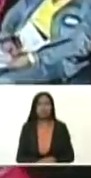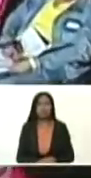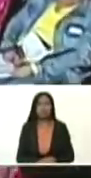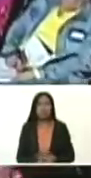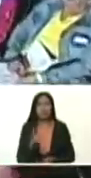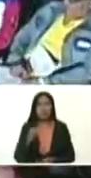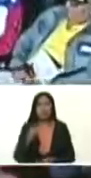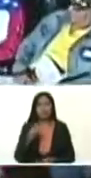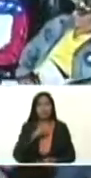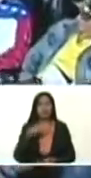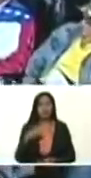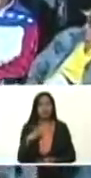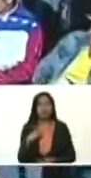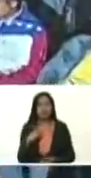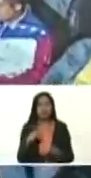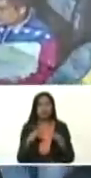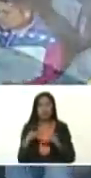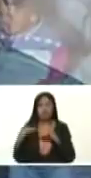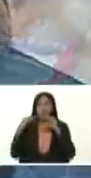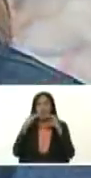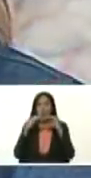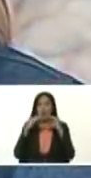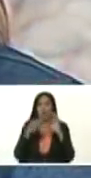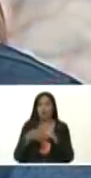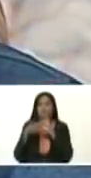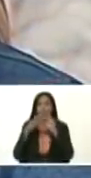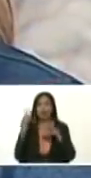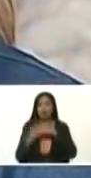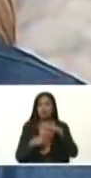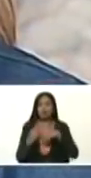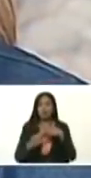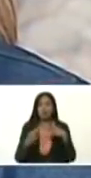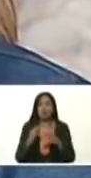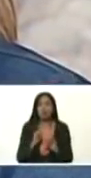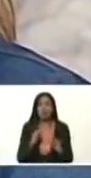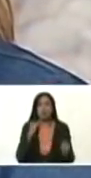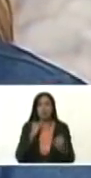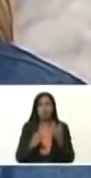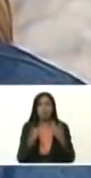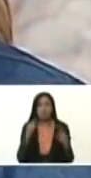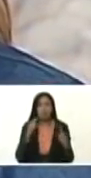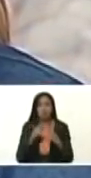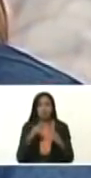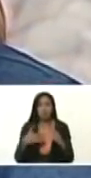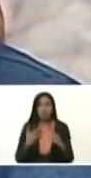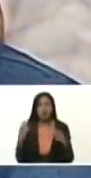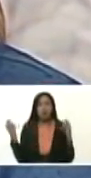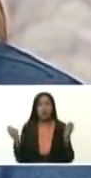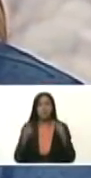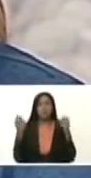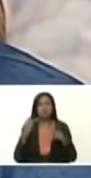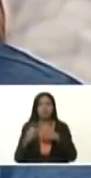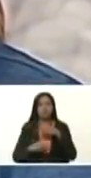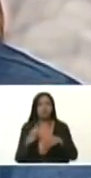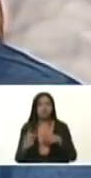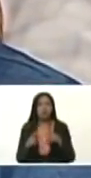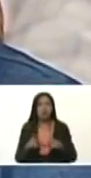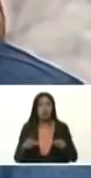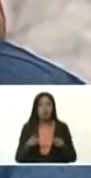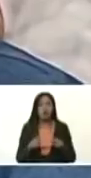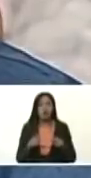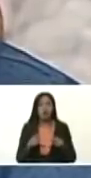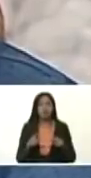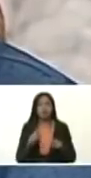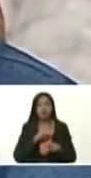Aquí estamos entre iguales, en unidad revolucionaria, con un mismo fin, el impulso productivo en las áreas de nuestras